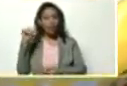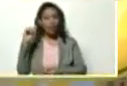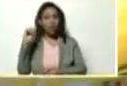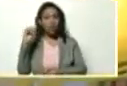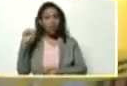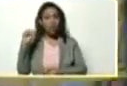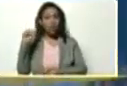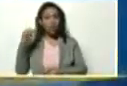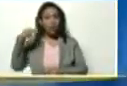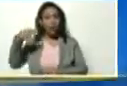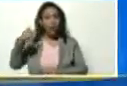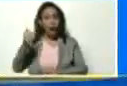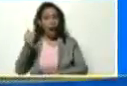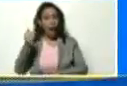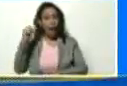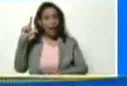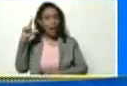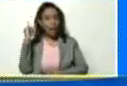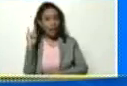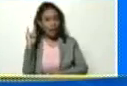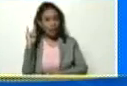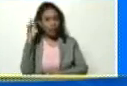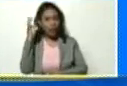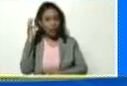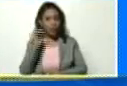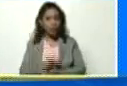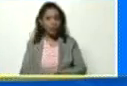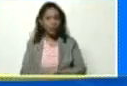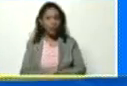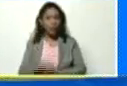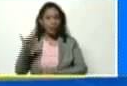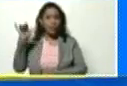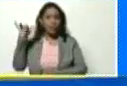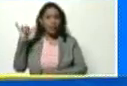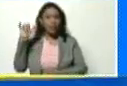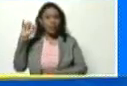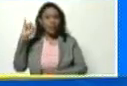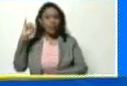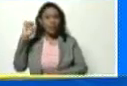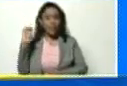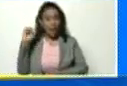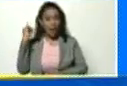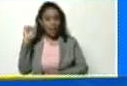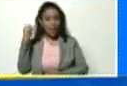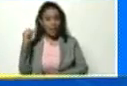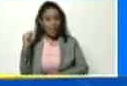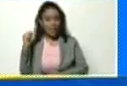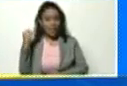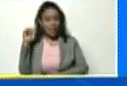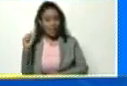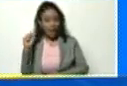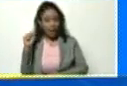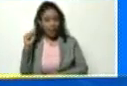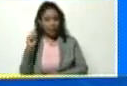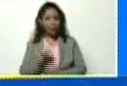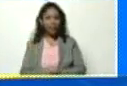John Halley, Elizabeth, Jaysa, Anaclec, Brylin,